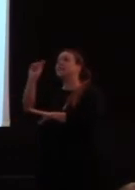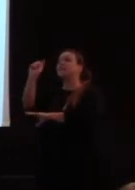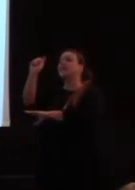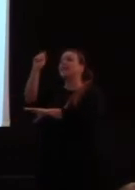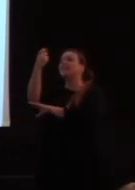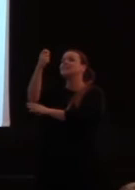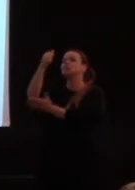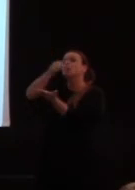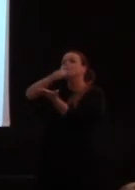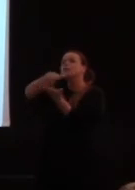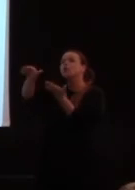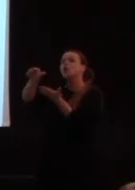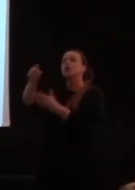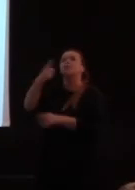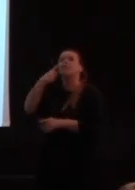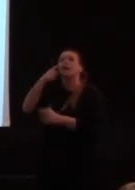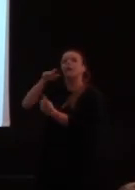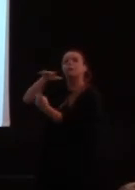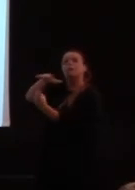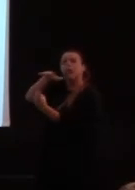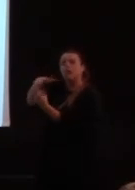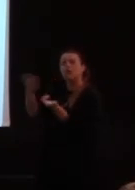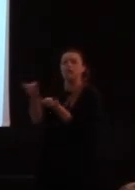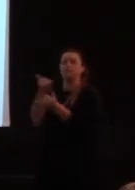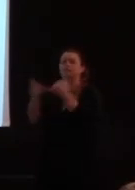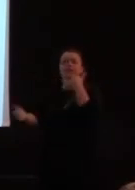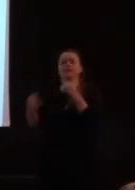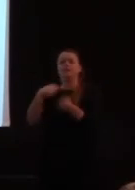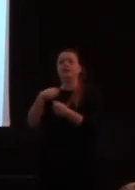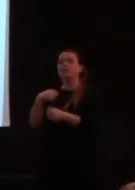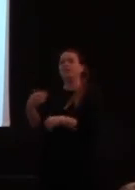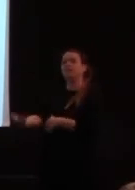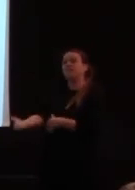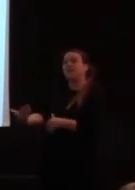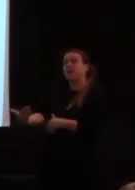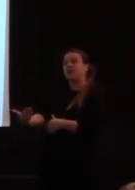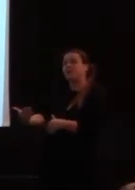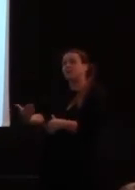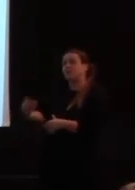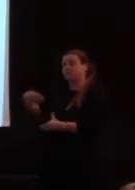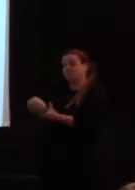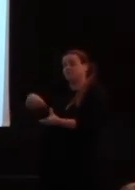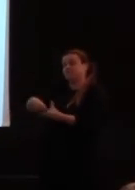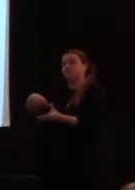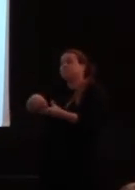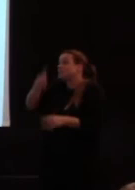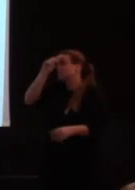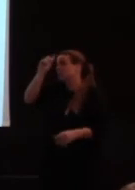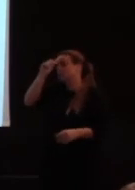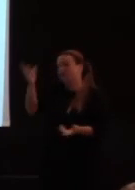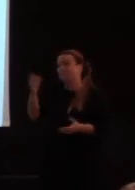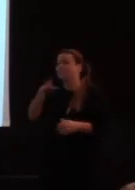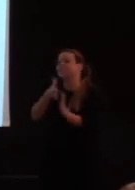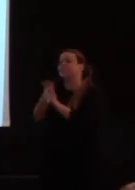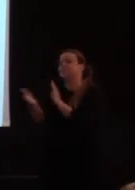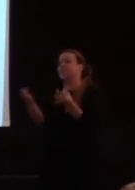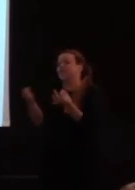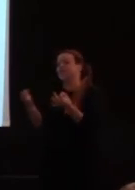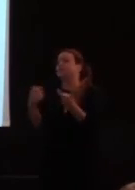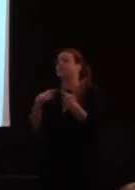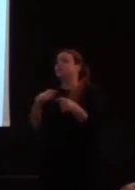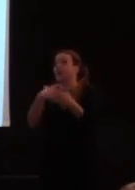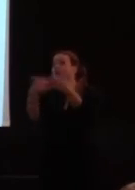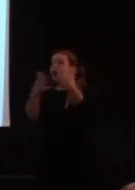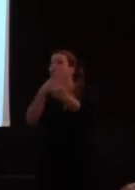no le dan a veces el valor que tendrían que dar. De manera que al preguntarles, ¿el autor está a favor o en contra del programa?, más de la